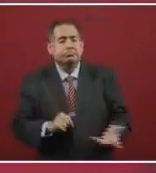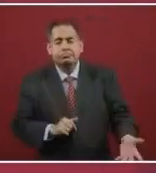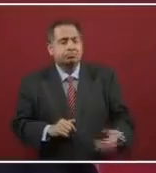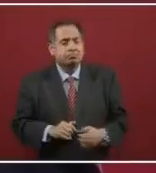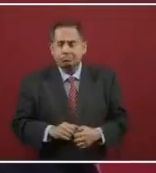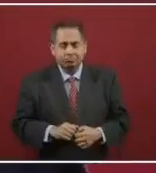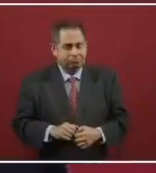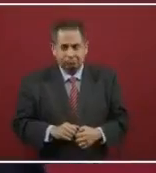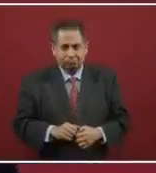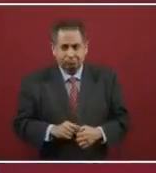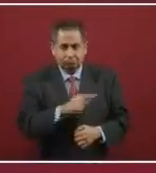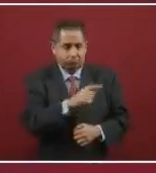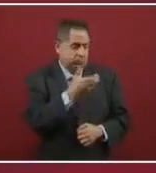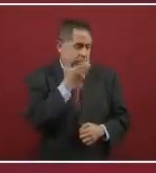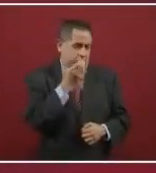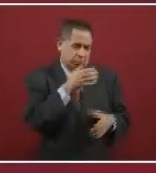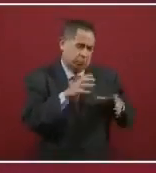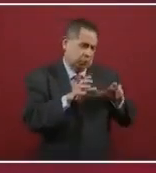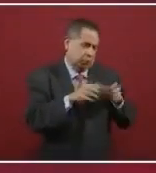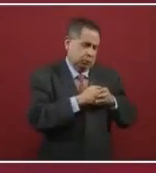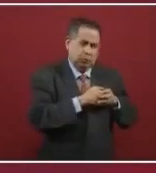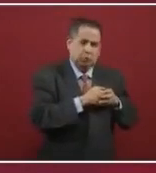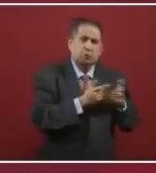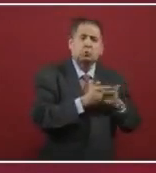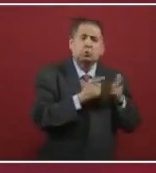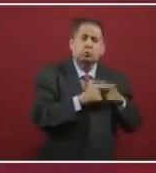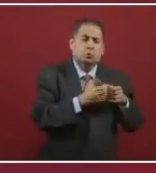es un conservadurismo